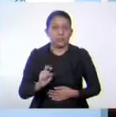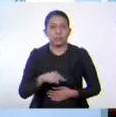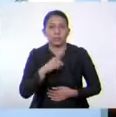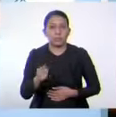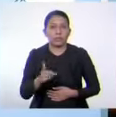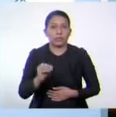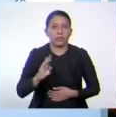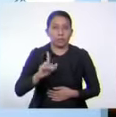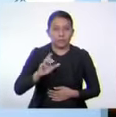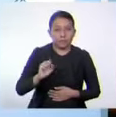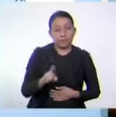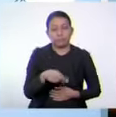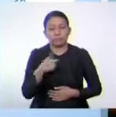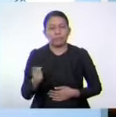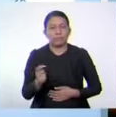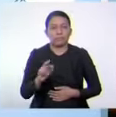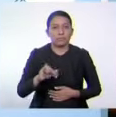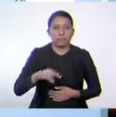este tiene enlaces triples.